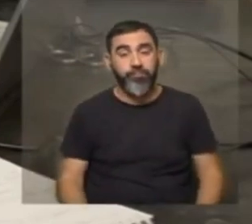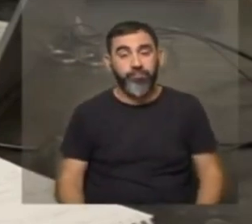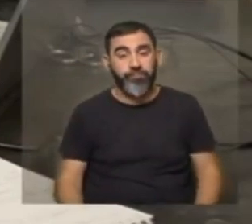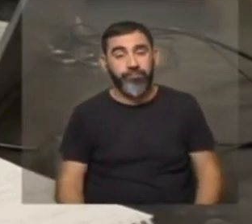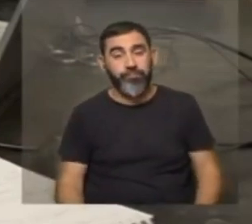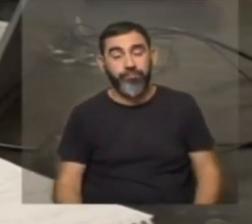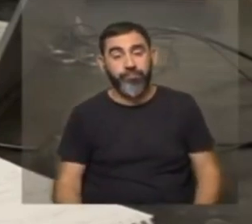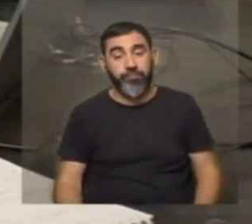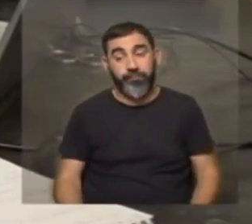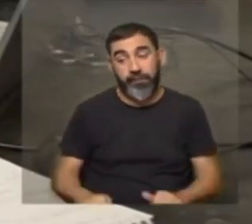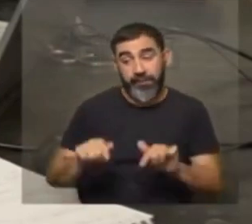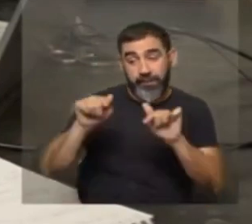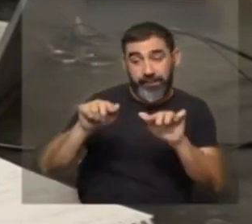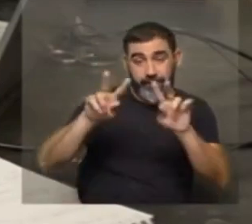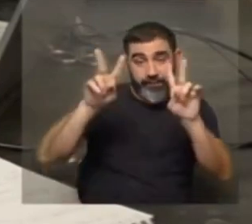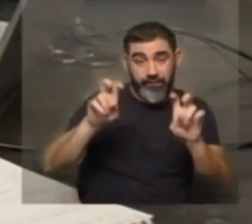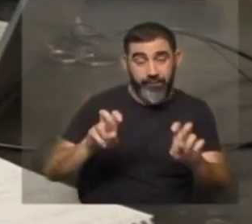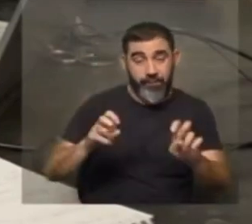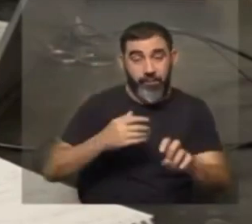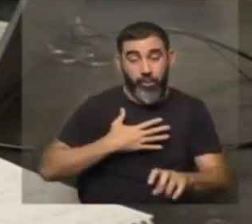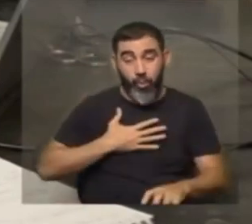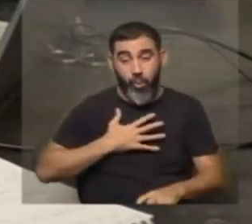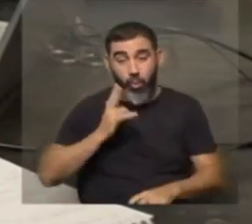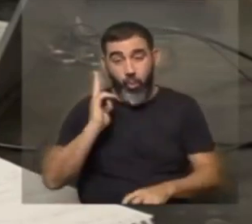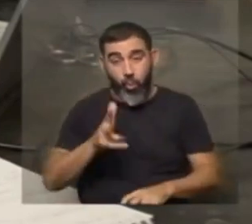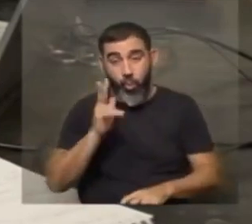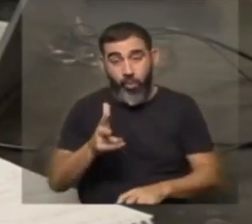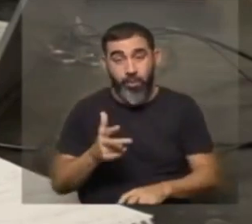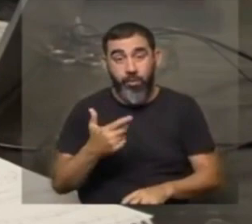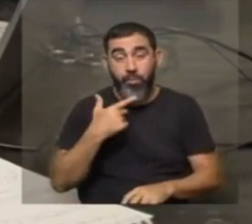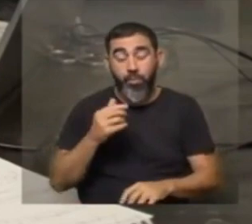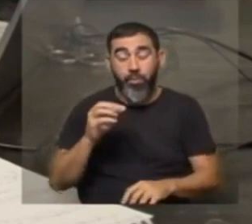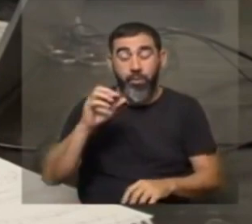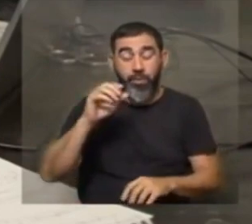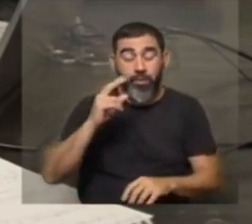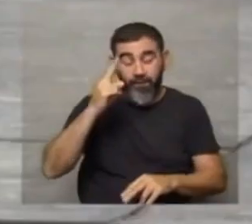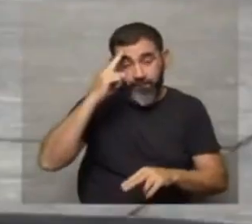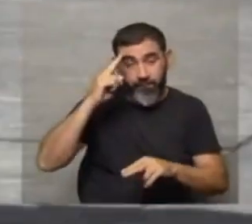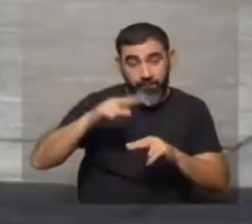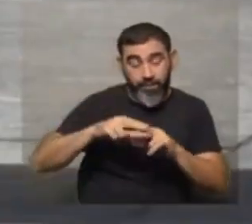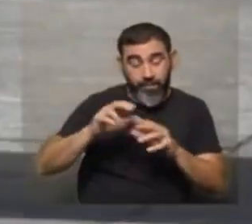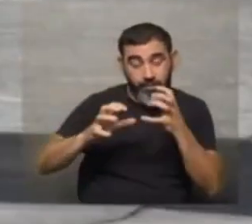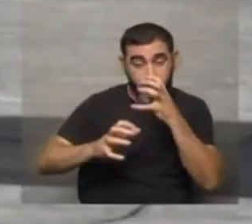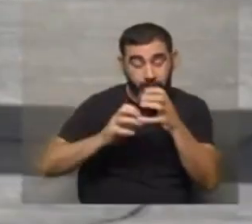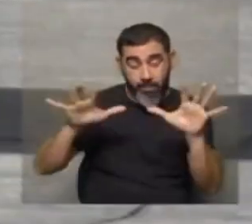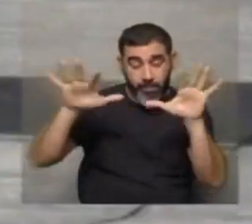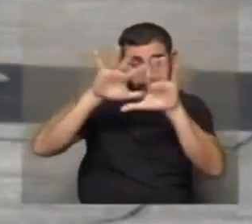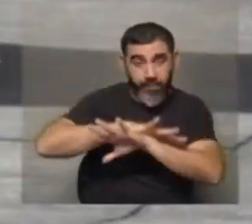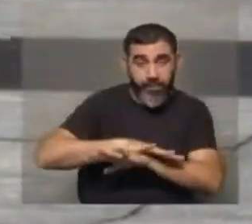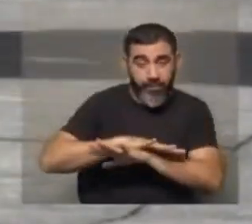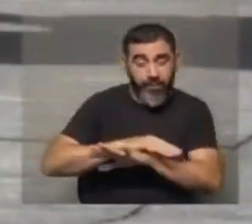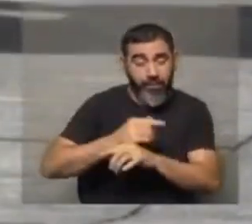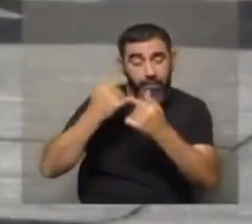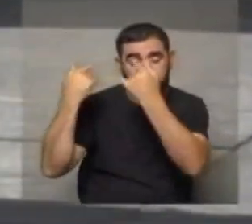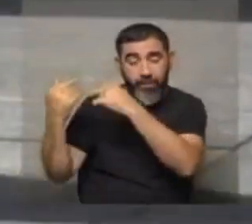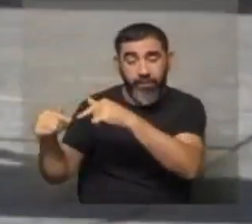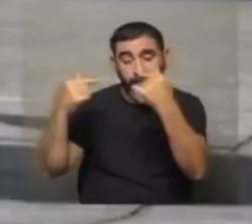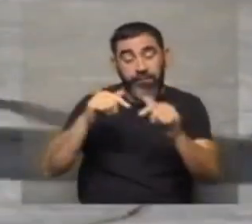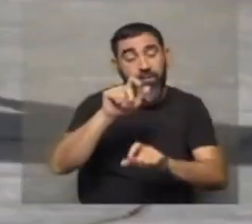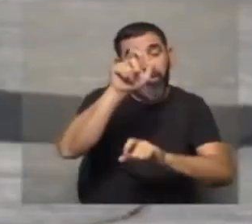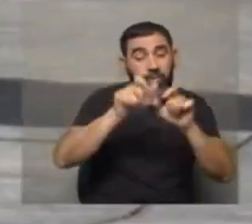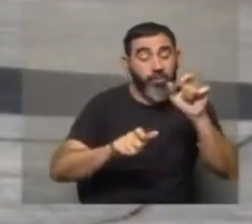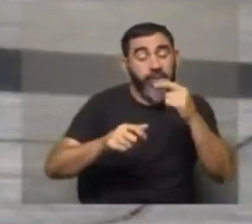lo traslada a los humanos, y en el caso, por ejemplo, el daltonismo, en definitiva, nos diferenciamos las personas porque